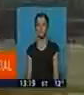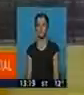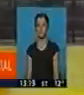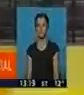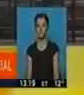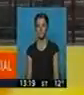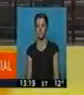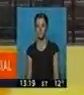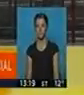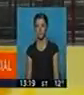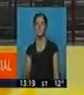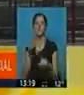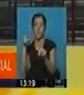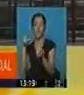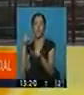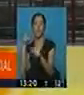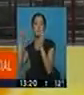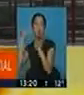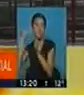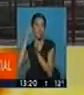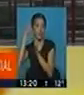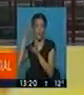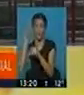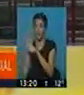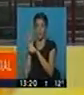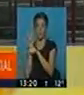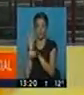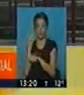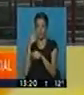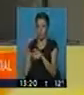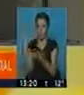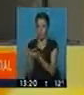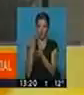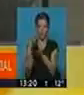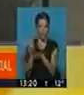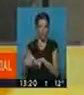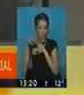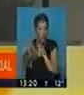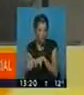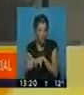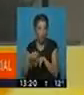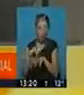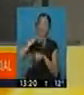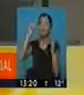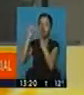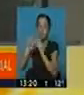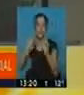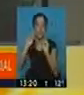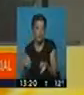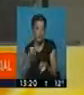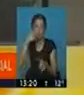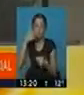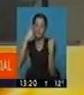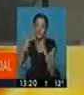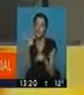claramente el rol de Francia defendiendo a su producción agrícola. Uh-huh. Y otros países que tienen otros intereses